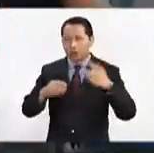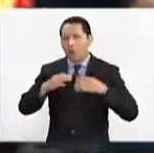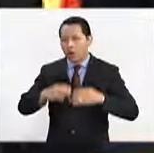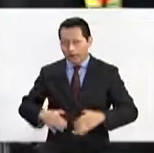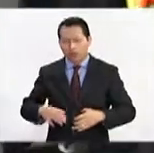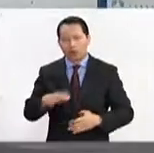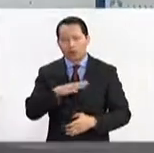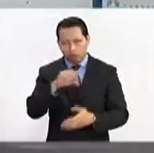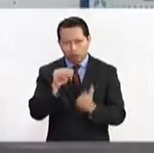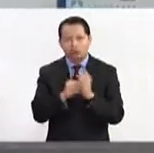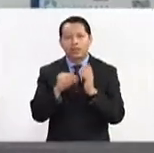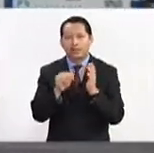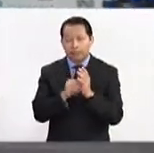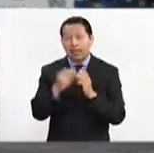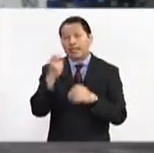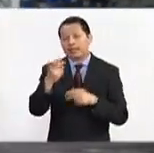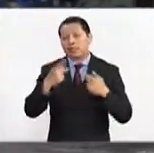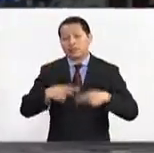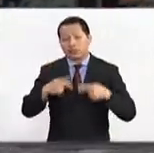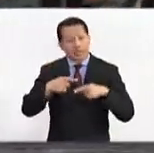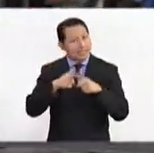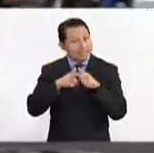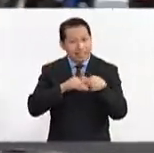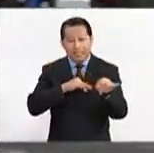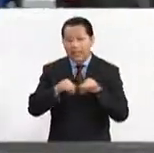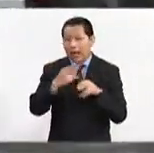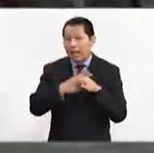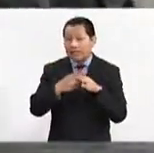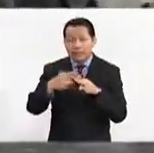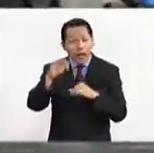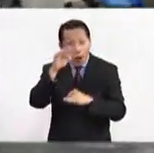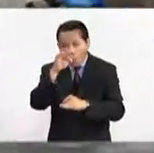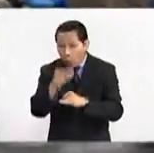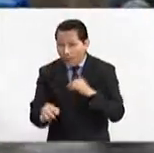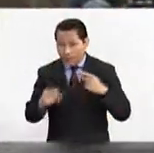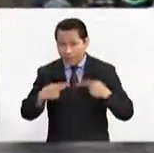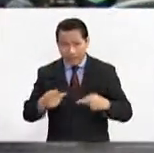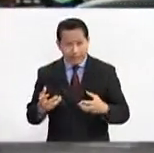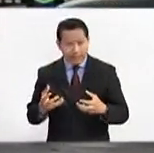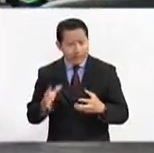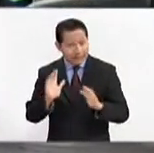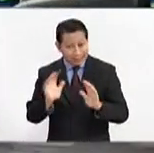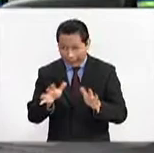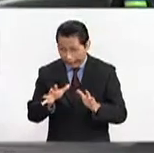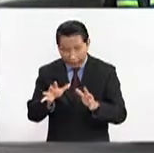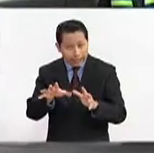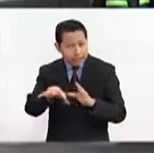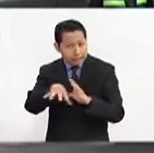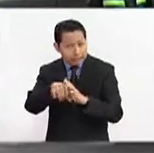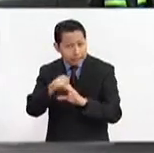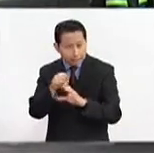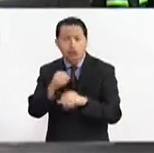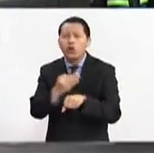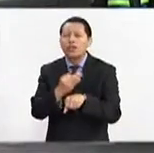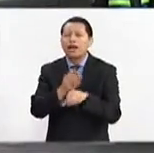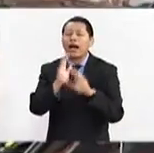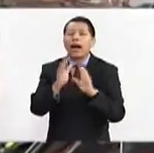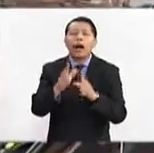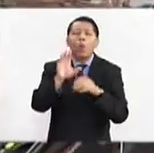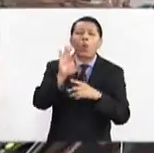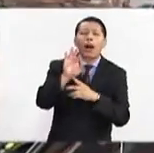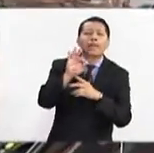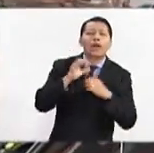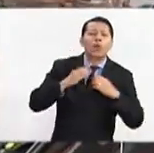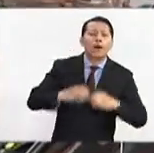continuarán trabajando intensamente hasta sacar a la última persona. Al momento se han rescatado 40 cuerpos que corresponden